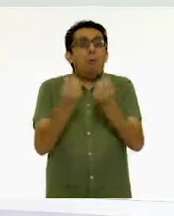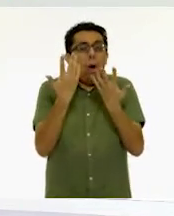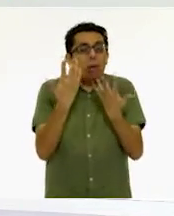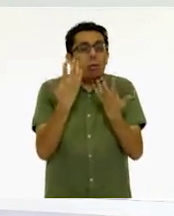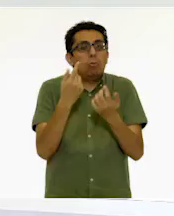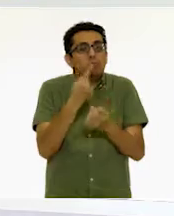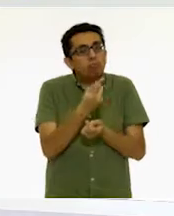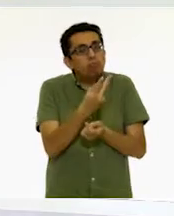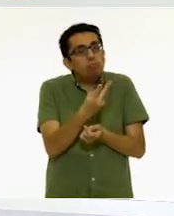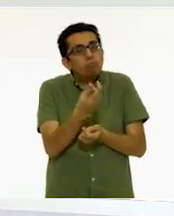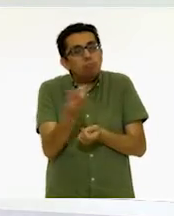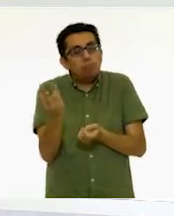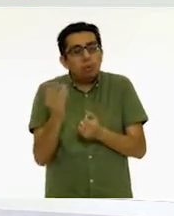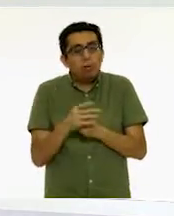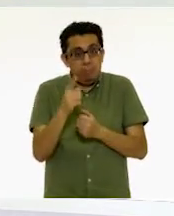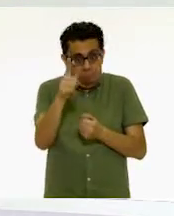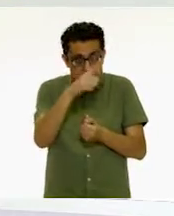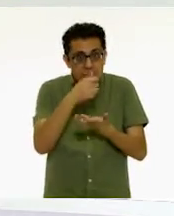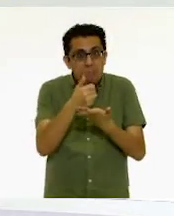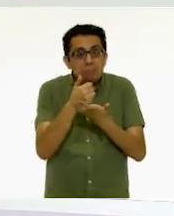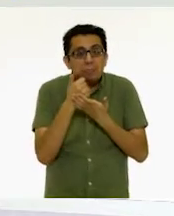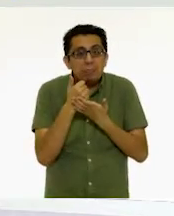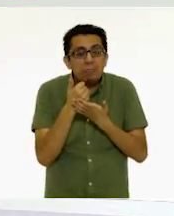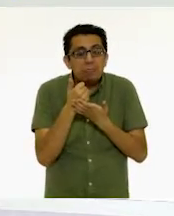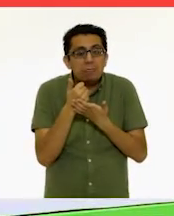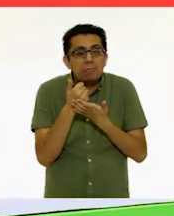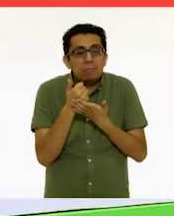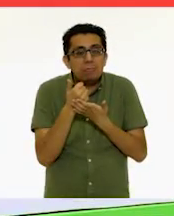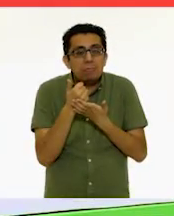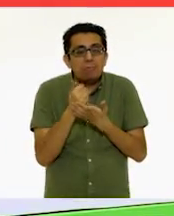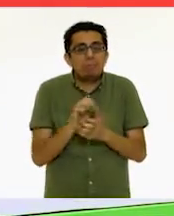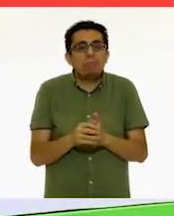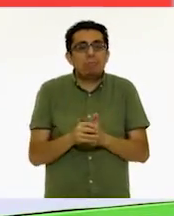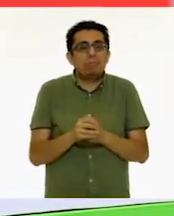Contemos. ¿Me ayudan? Vamos.